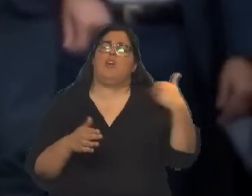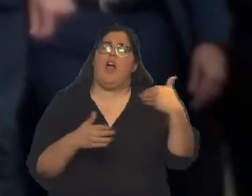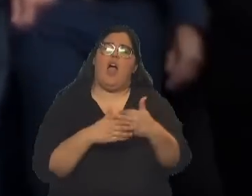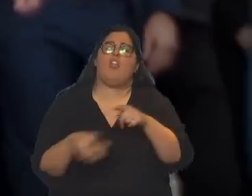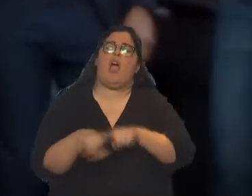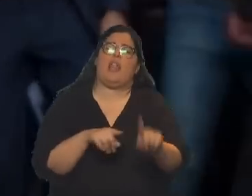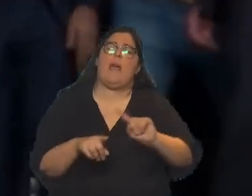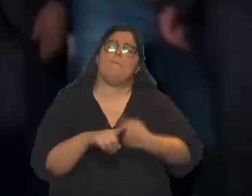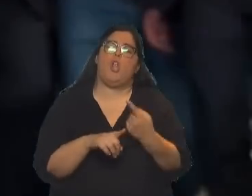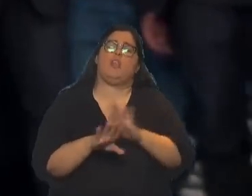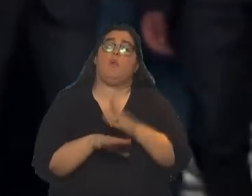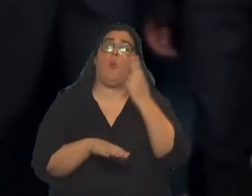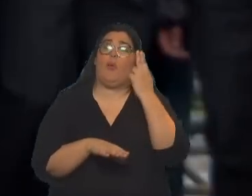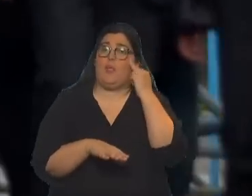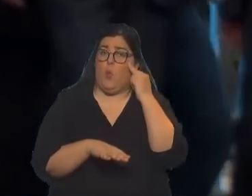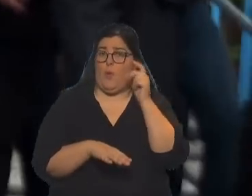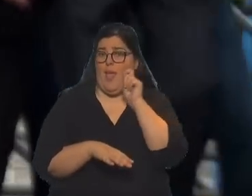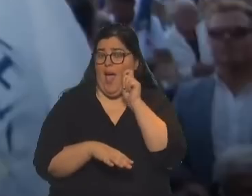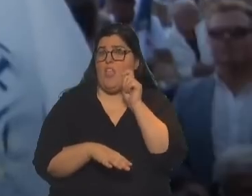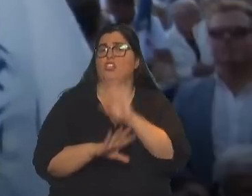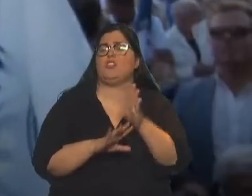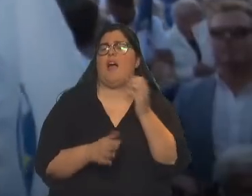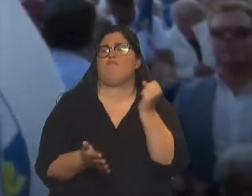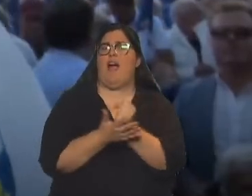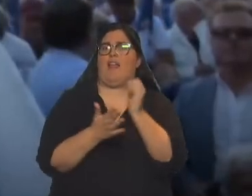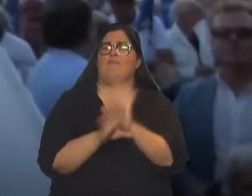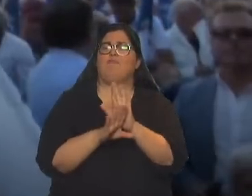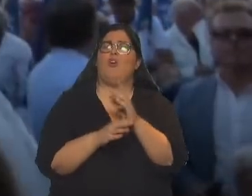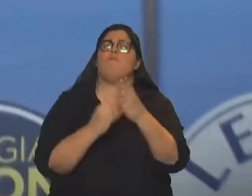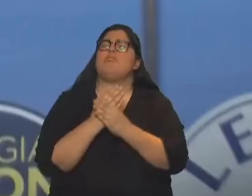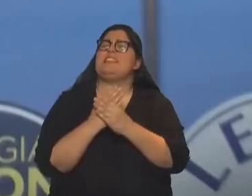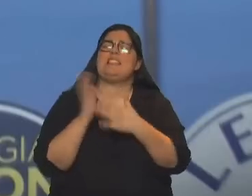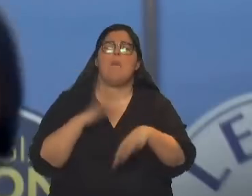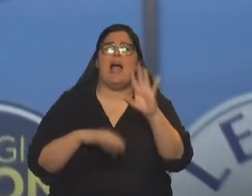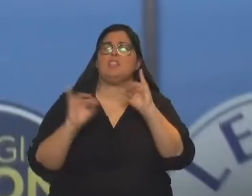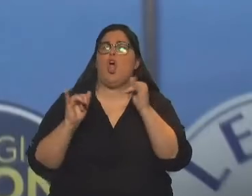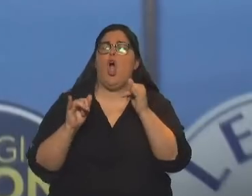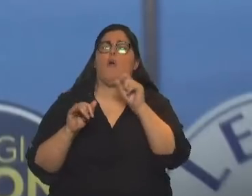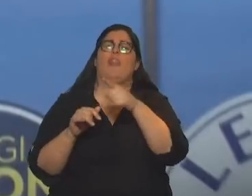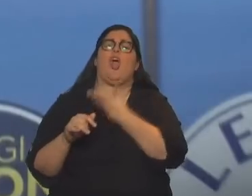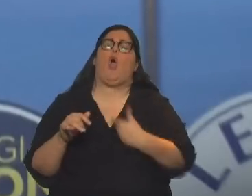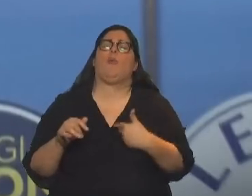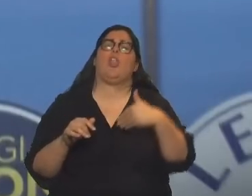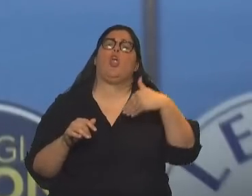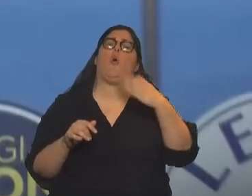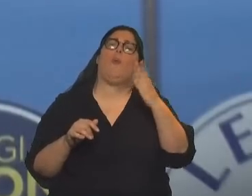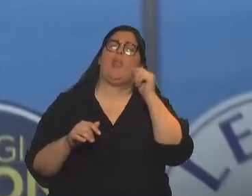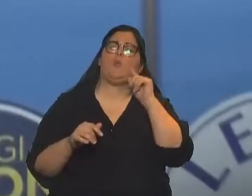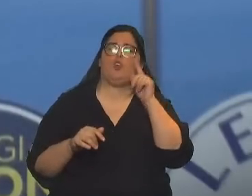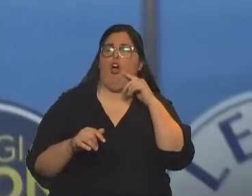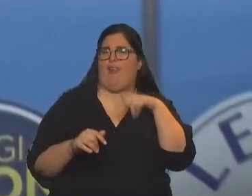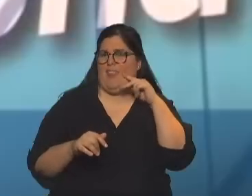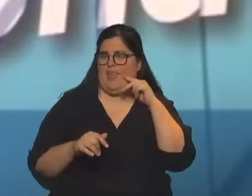un precedente a sus 29 años, cuando se convirtió en la ministra más joven durante el gobierno de Silvio Berlusconi. Yo